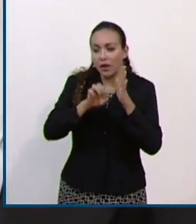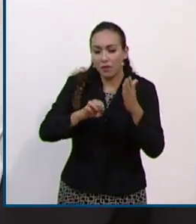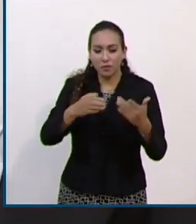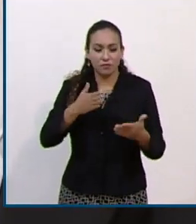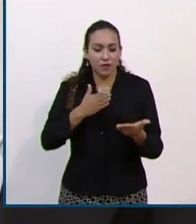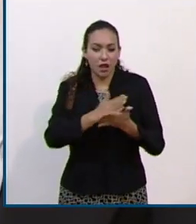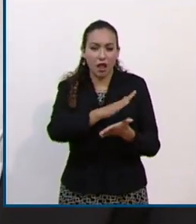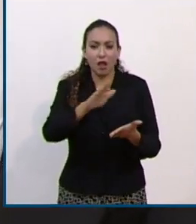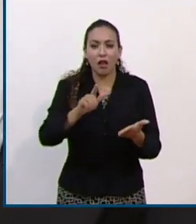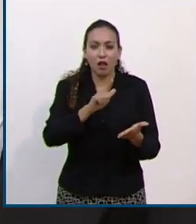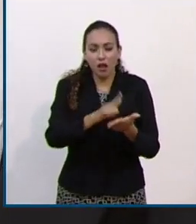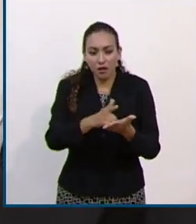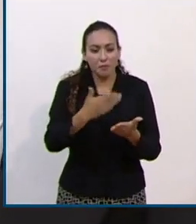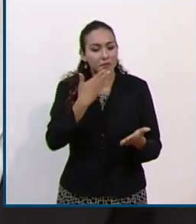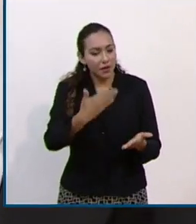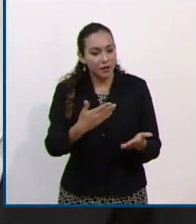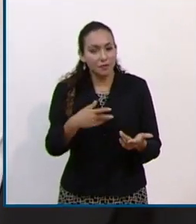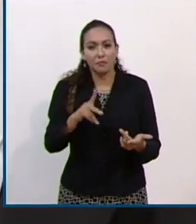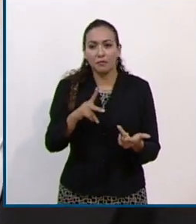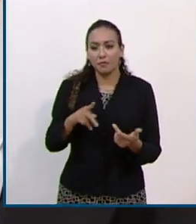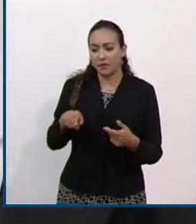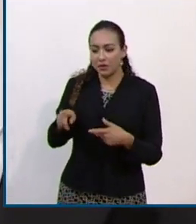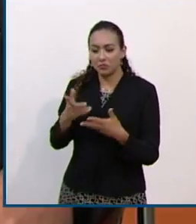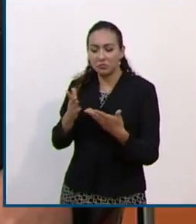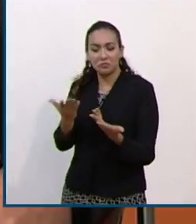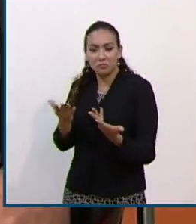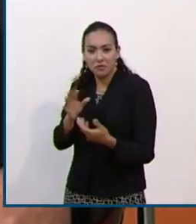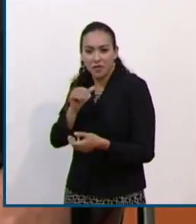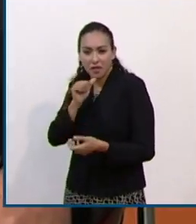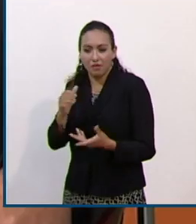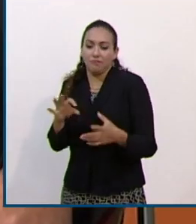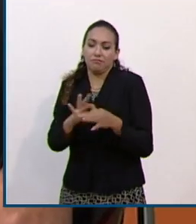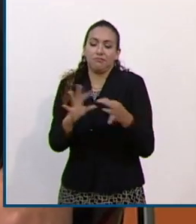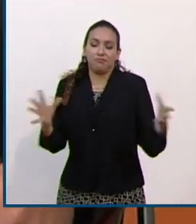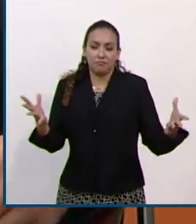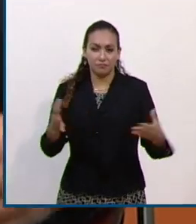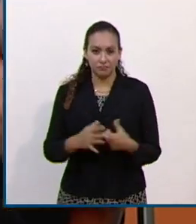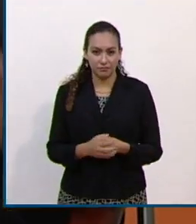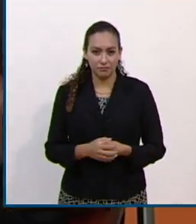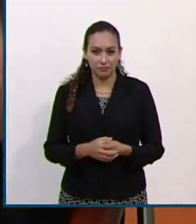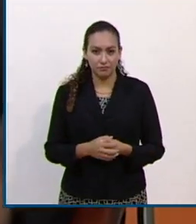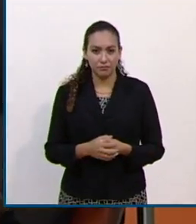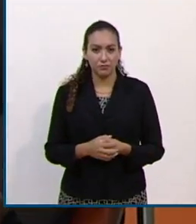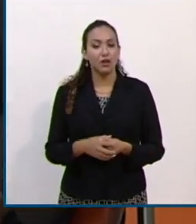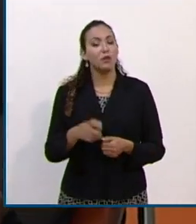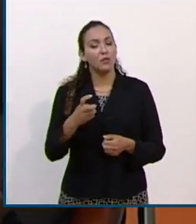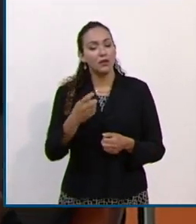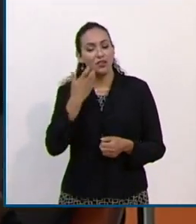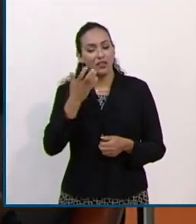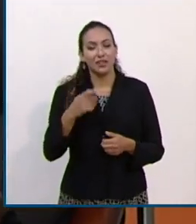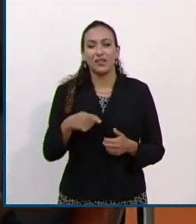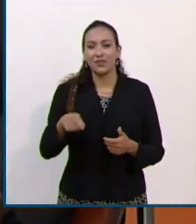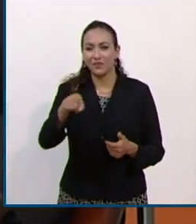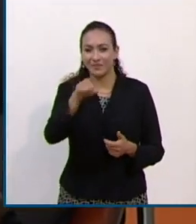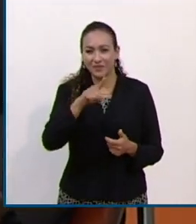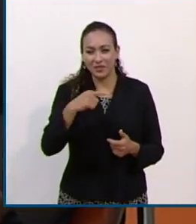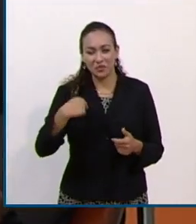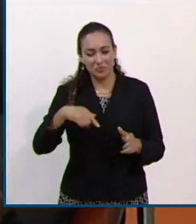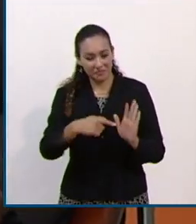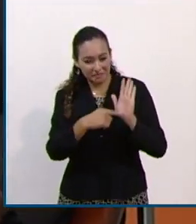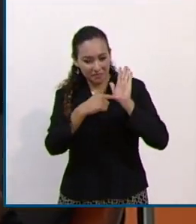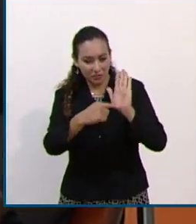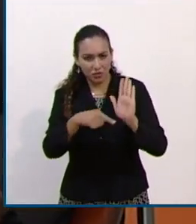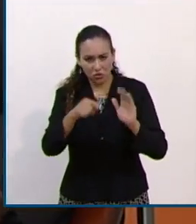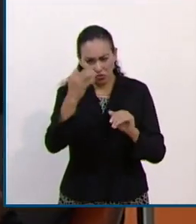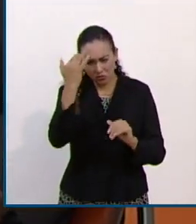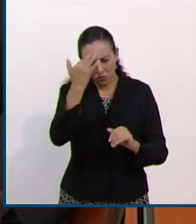justicia buena o mala si es tardía. Entonces, el tema del cual yo quiero que hagamos una especial